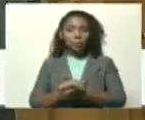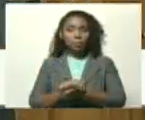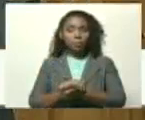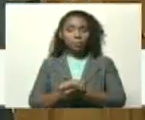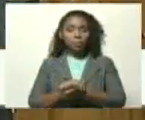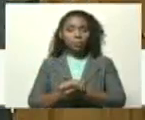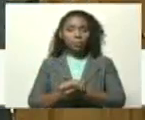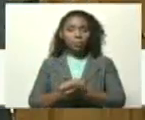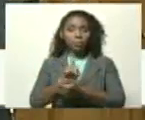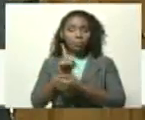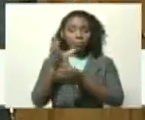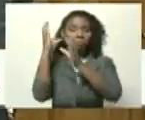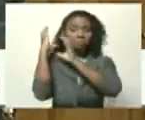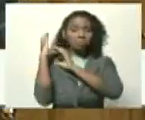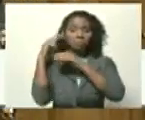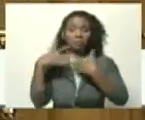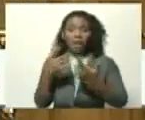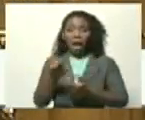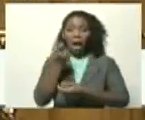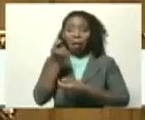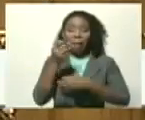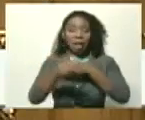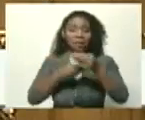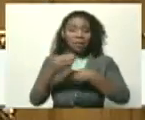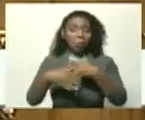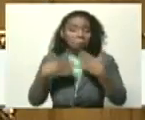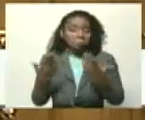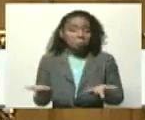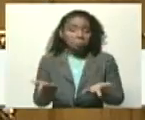de unos cargos que jamás ejercieron,